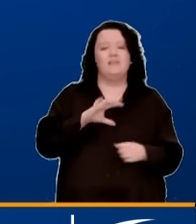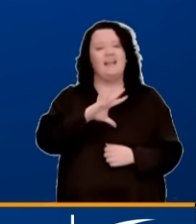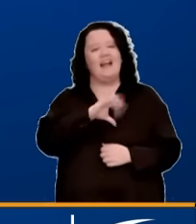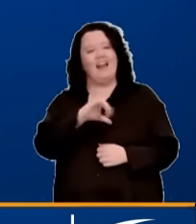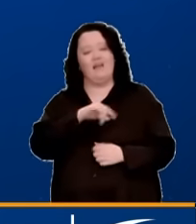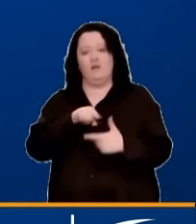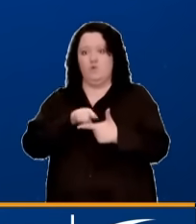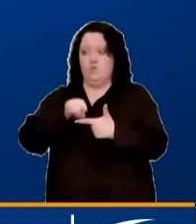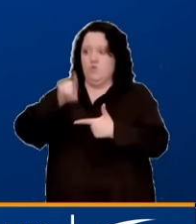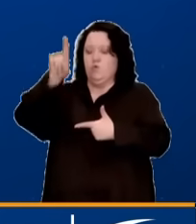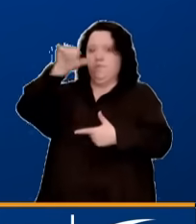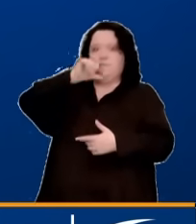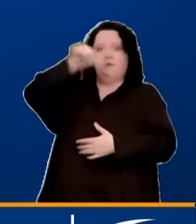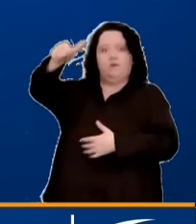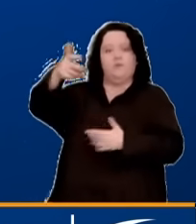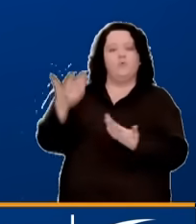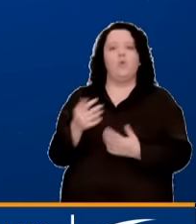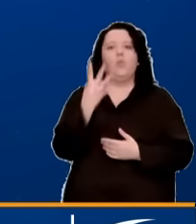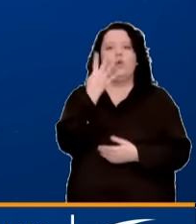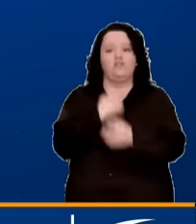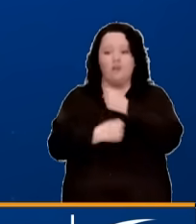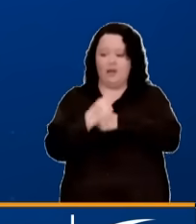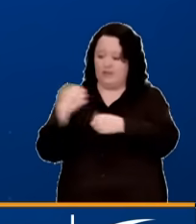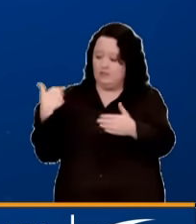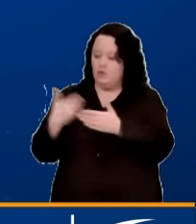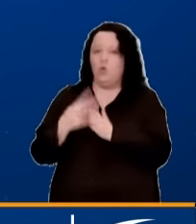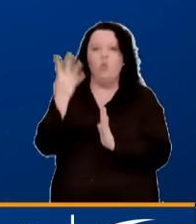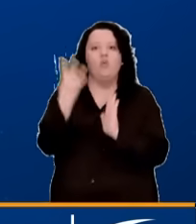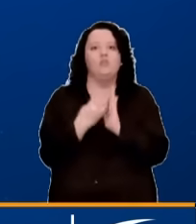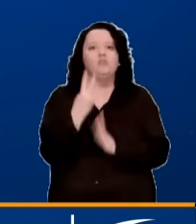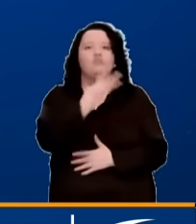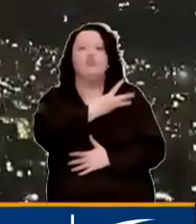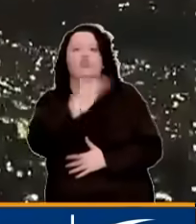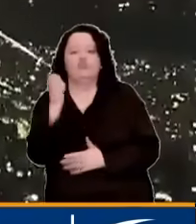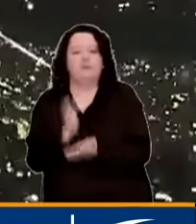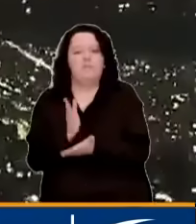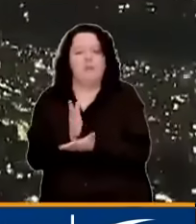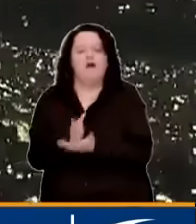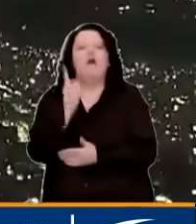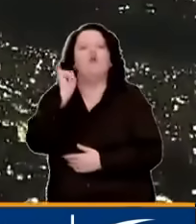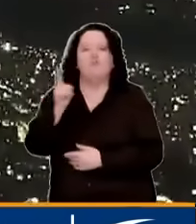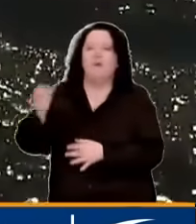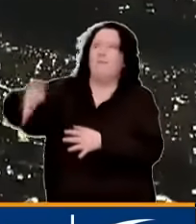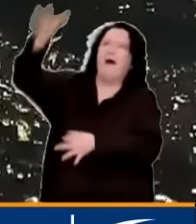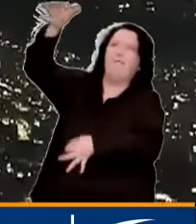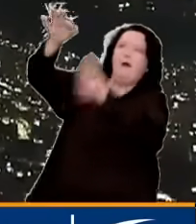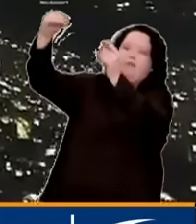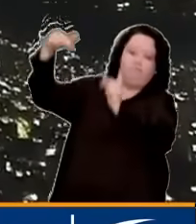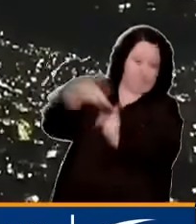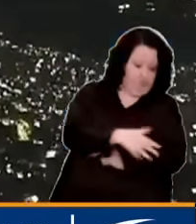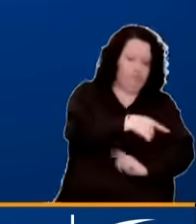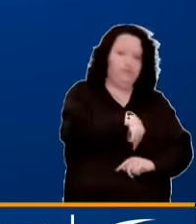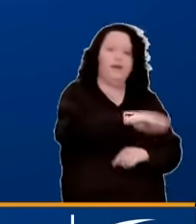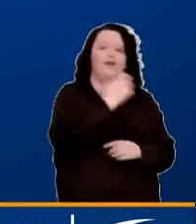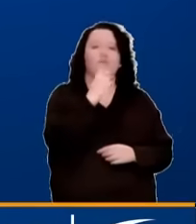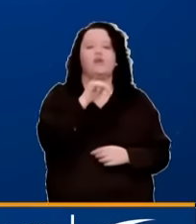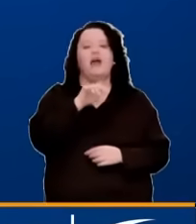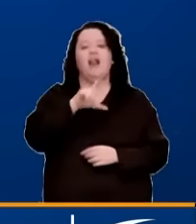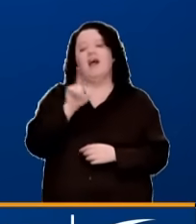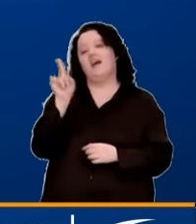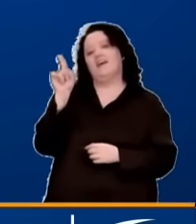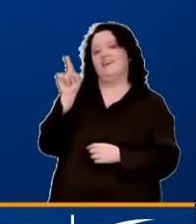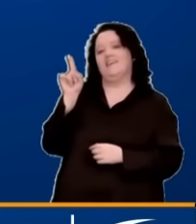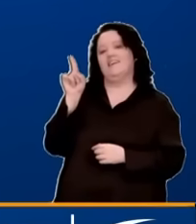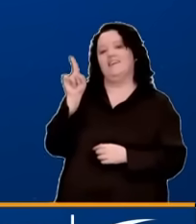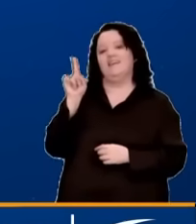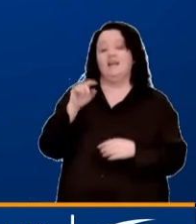es alarmante. En el lapso de 4 años se registraron 4.800 incidentes relacionados con pólvora, como el caso de Nala, una perrita que